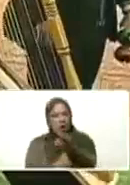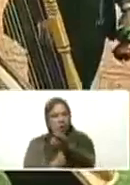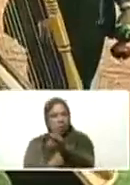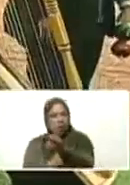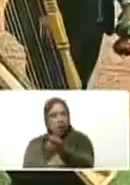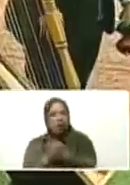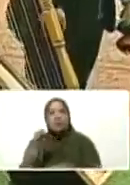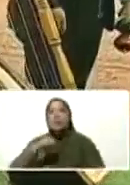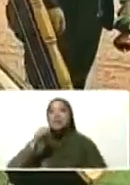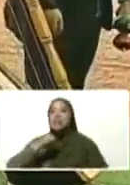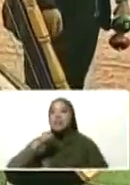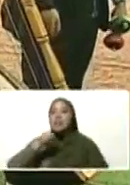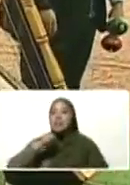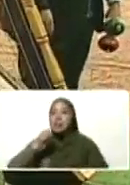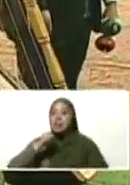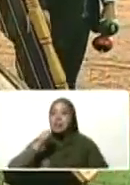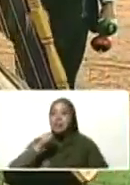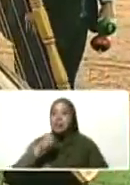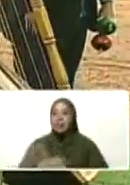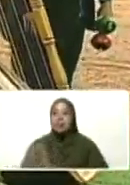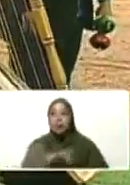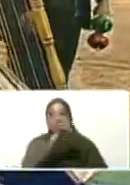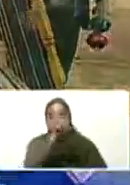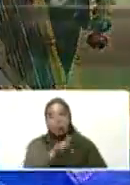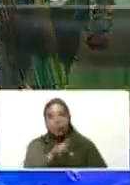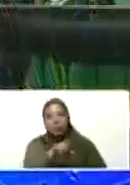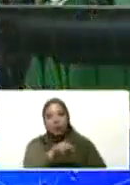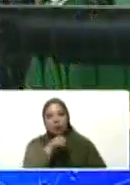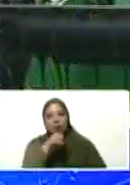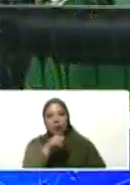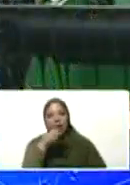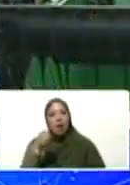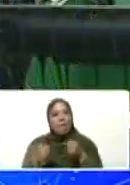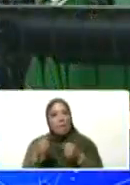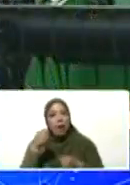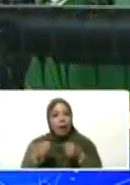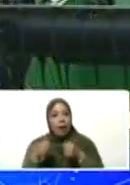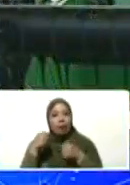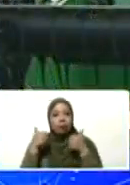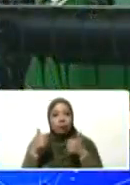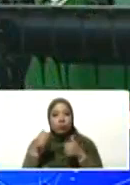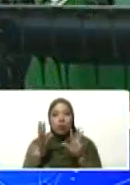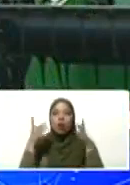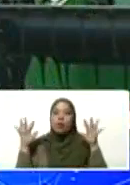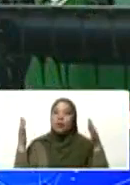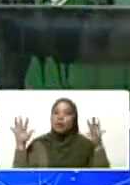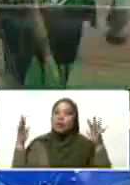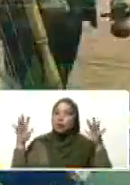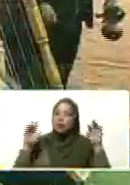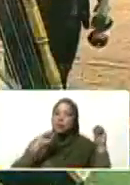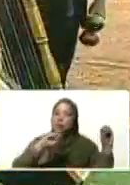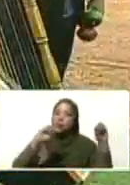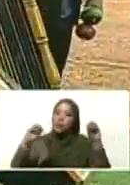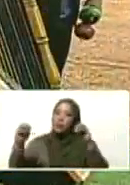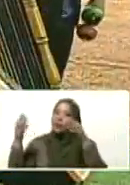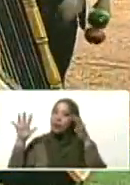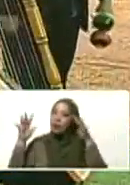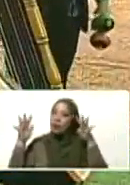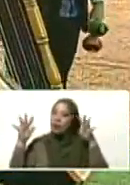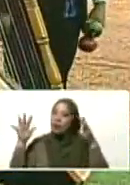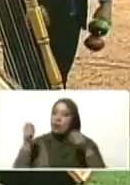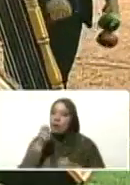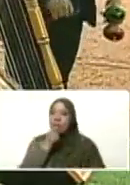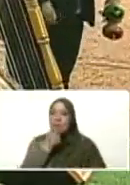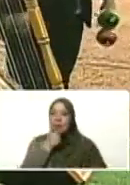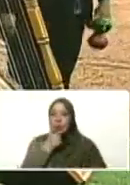Así es, presidente. Christopher Corrales en las maracas. Un aplauso, pues. Suena muy bien.